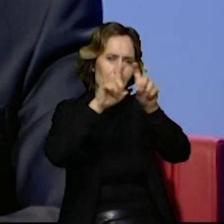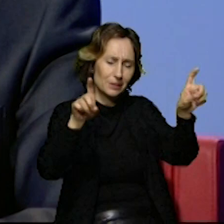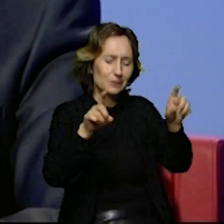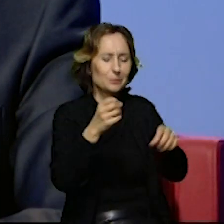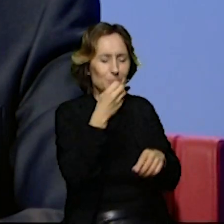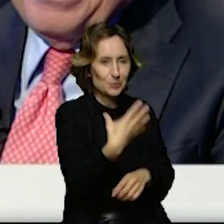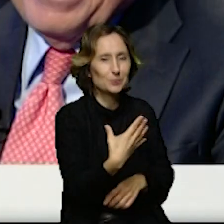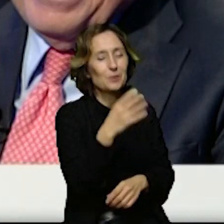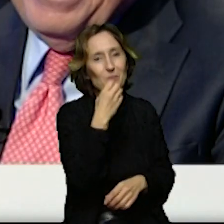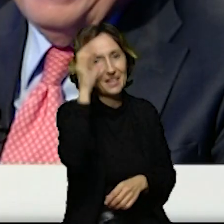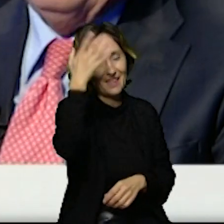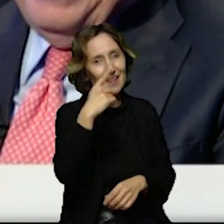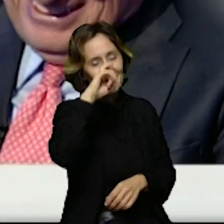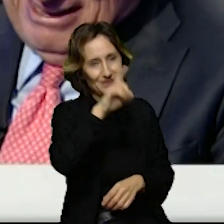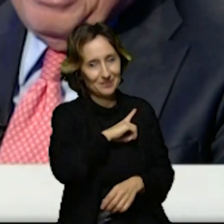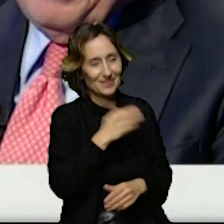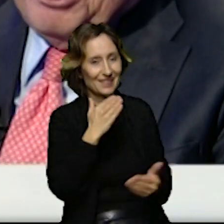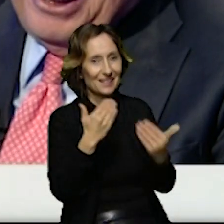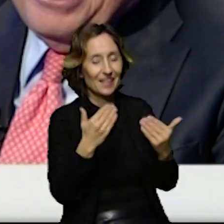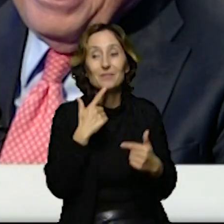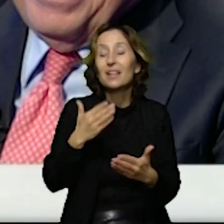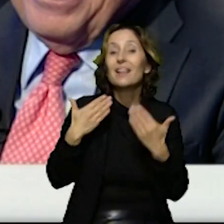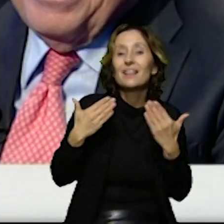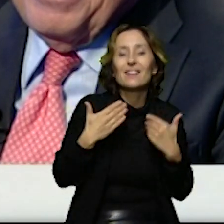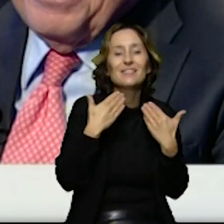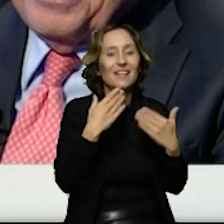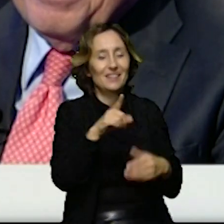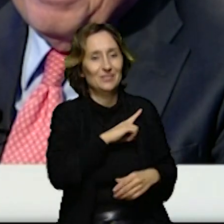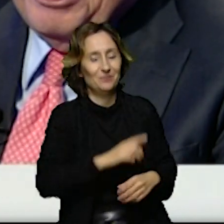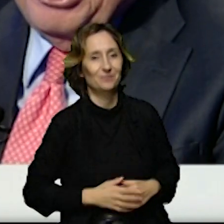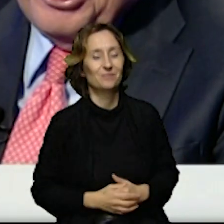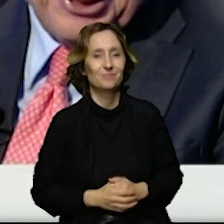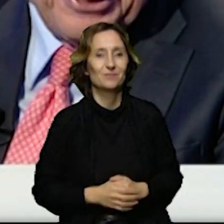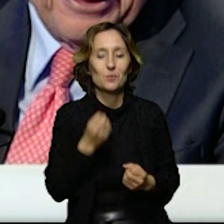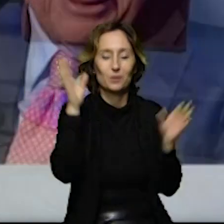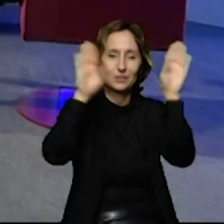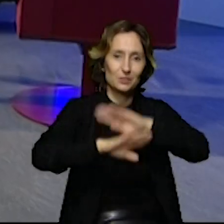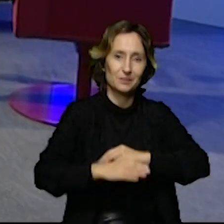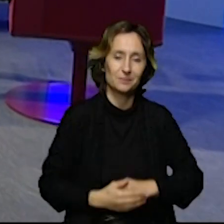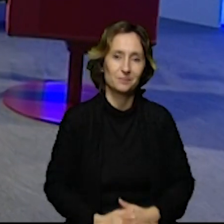recuerde. Muchísimas gracias. Gracias a ustedes. Por habernos acompañado. Buenas noches. Buenas noches.